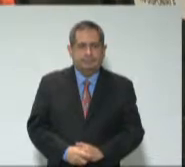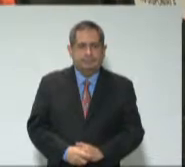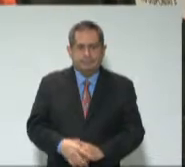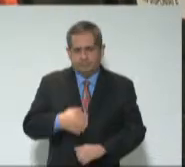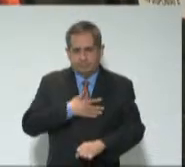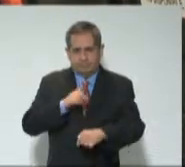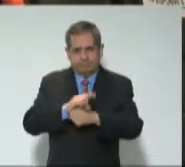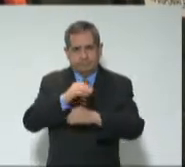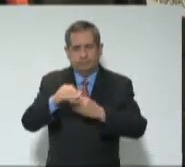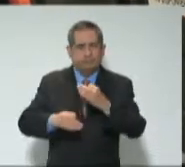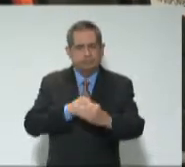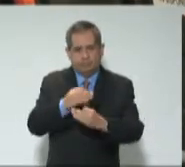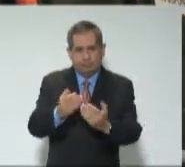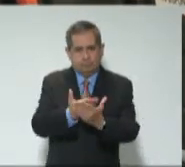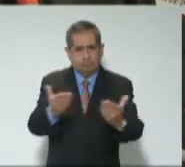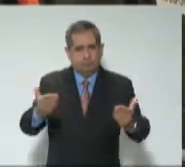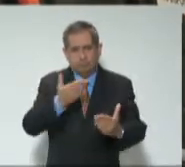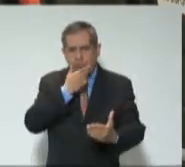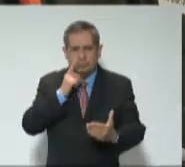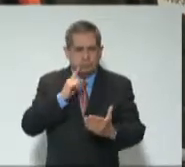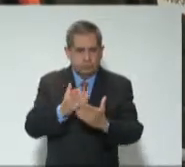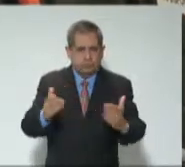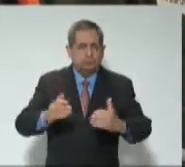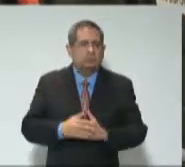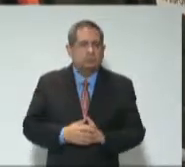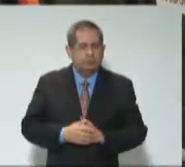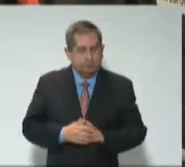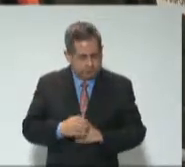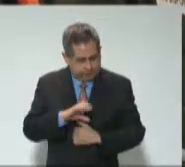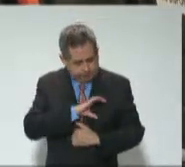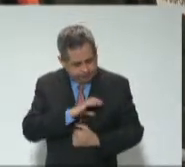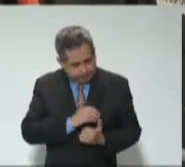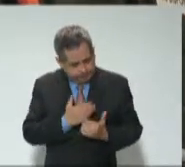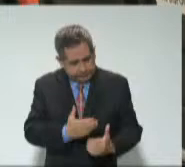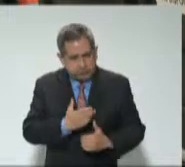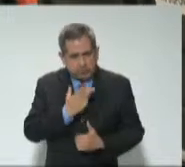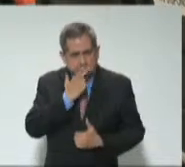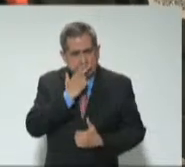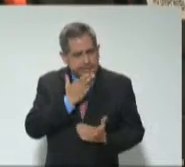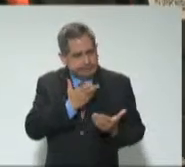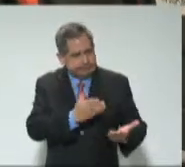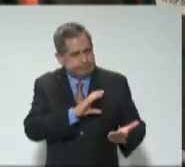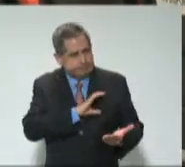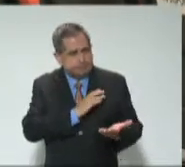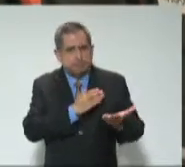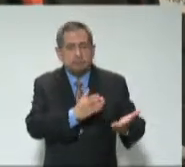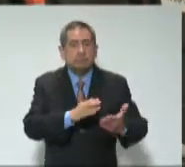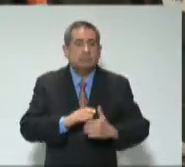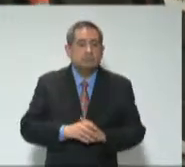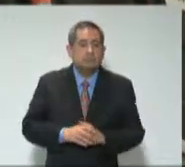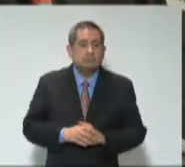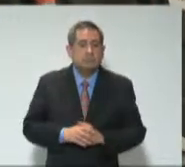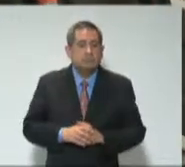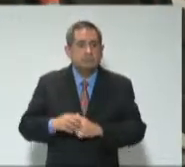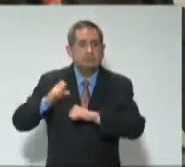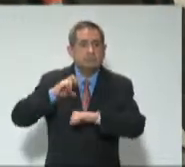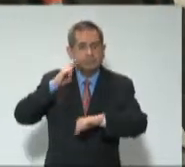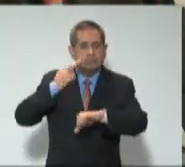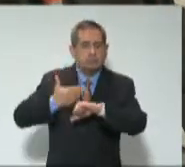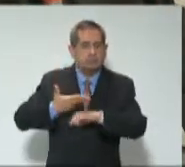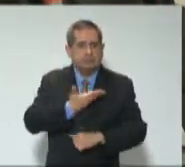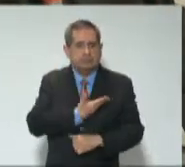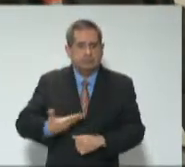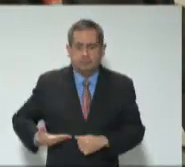Buenos días a todas saludo con mucho afecto y aprecio al comisionado presidente